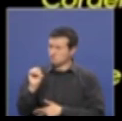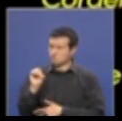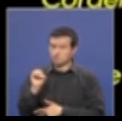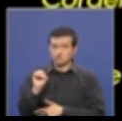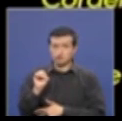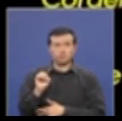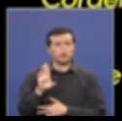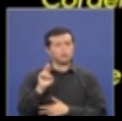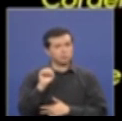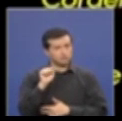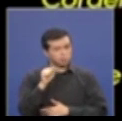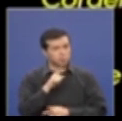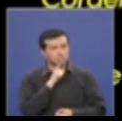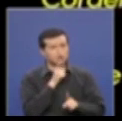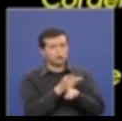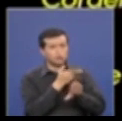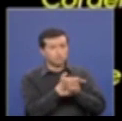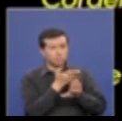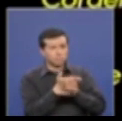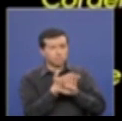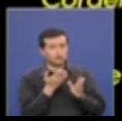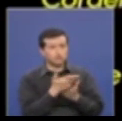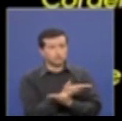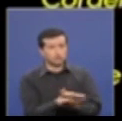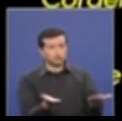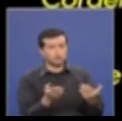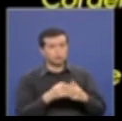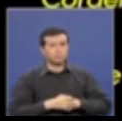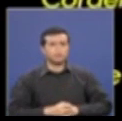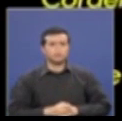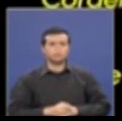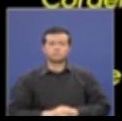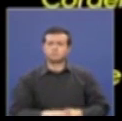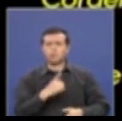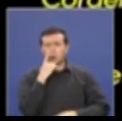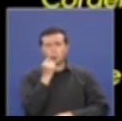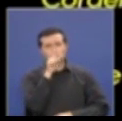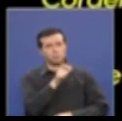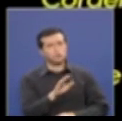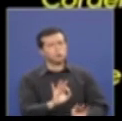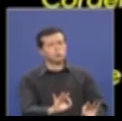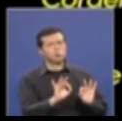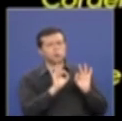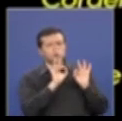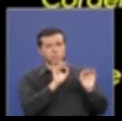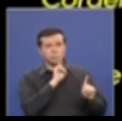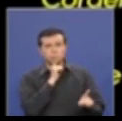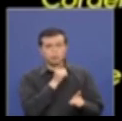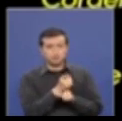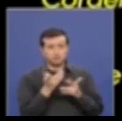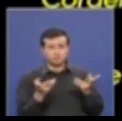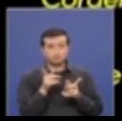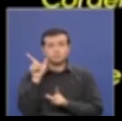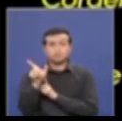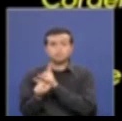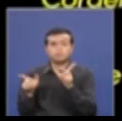primera. Claro, Ramiro. Entonces yo lo he convencido. Es un buen hombre. Estaba por Ortega, pero ahora que me acuerdo que es hombre que lo maneja en el recorrido y se responde a Francisco